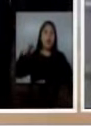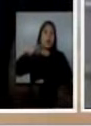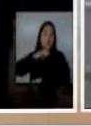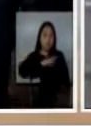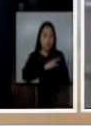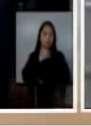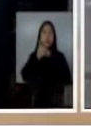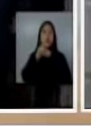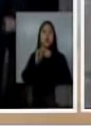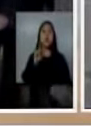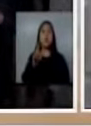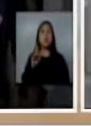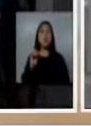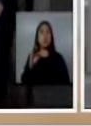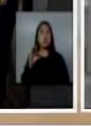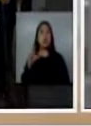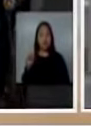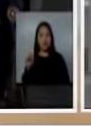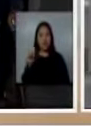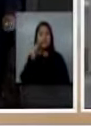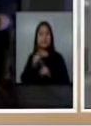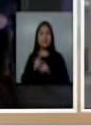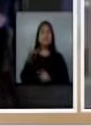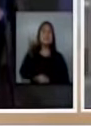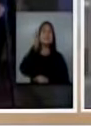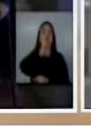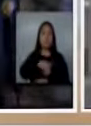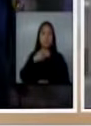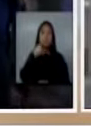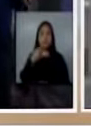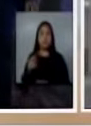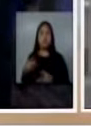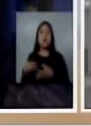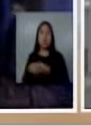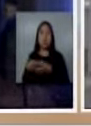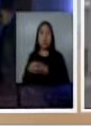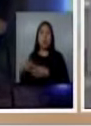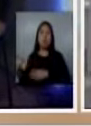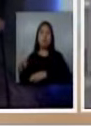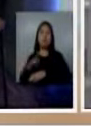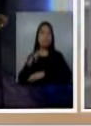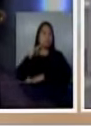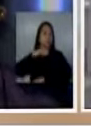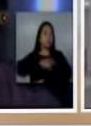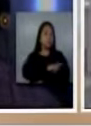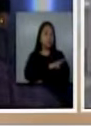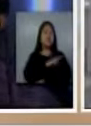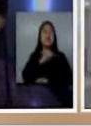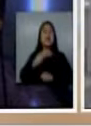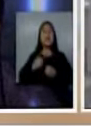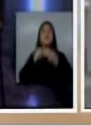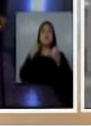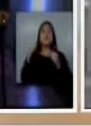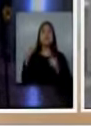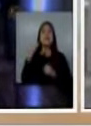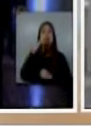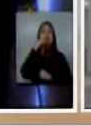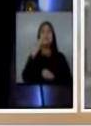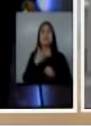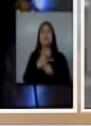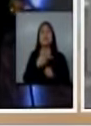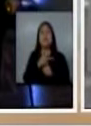Cultura. Aproximadamente 20 minutos después de que informamos esa situación, ingresó la comitiva del presidente Alejandro Yamatei. Ya los dos